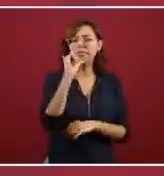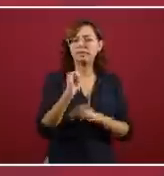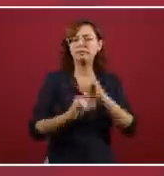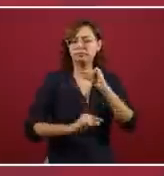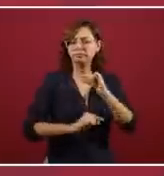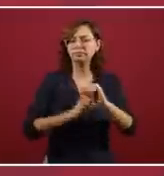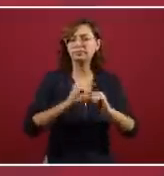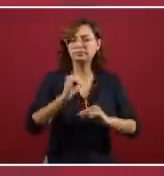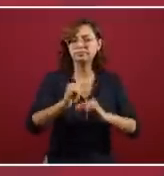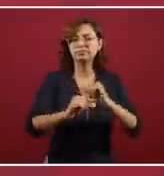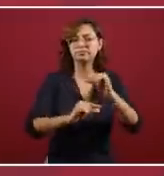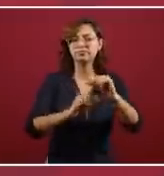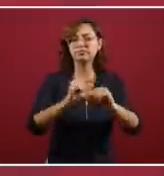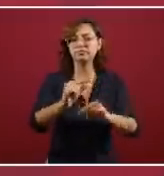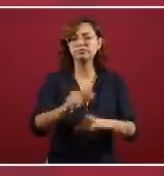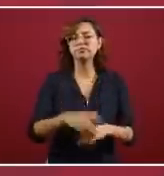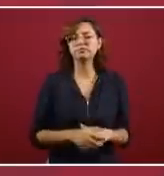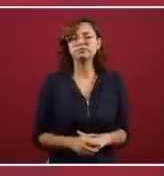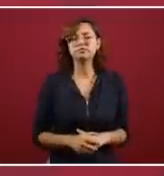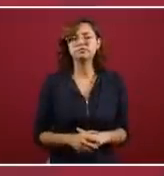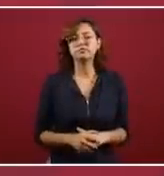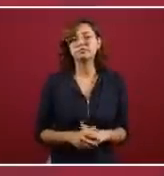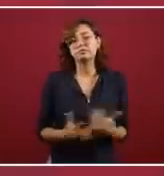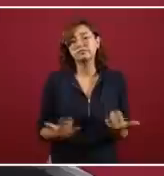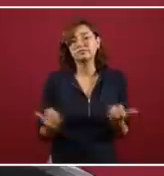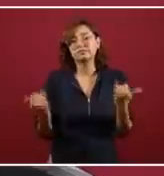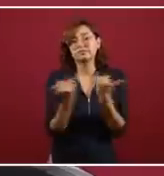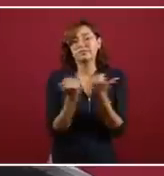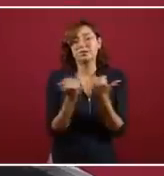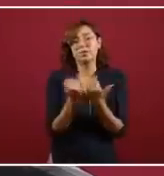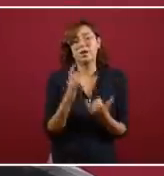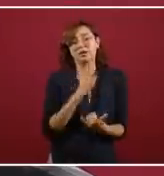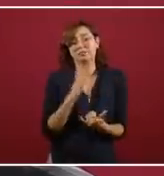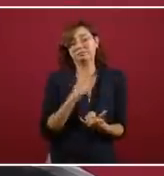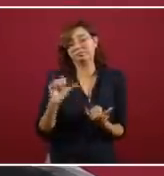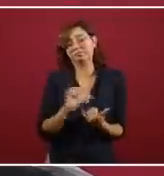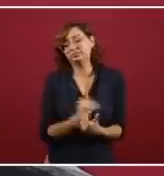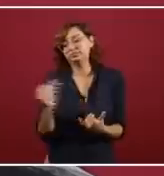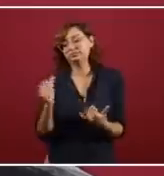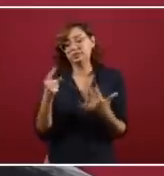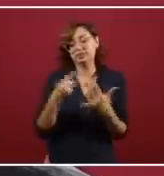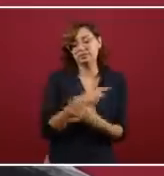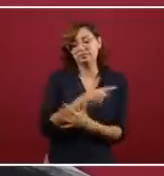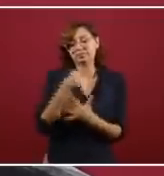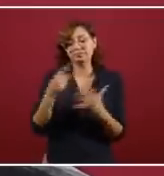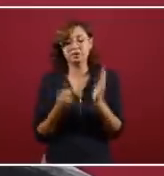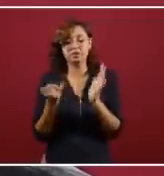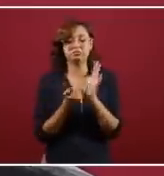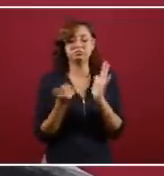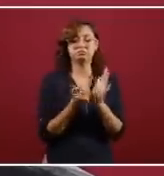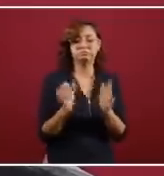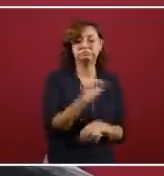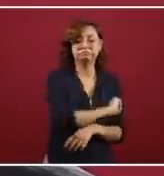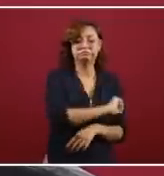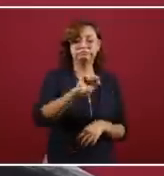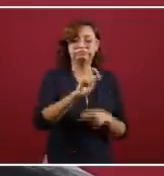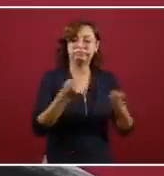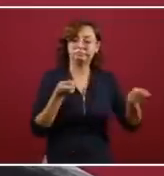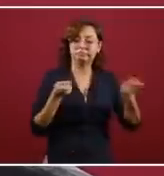Además, hay otros elementos importantes de control de inflación: el que no